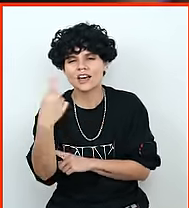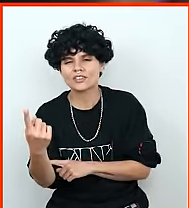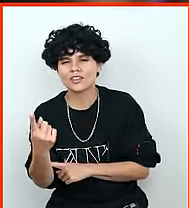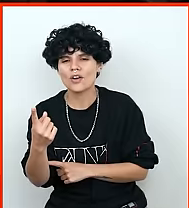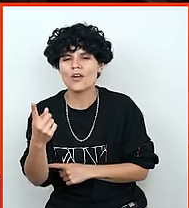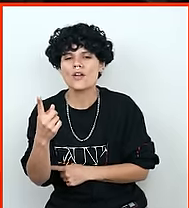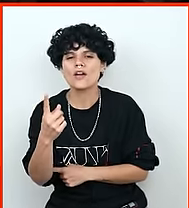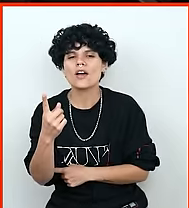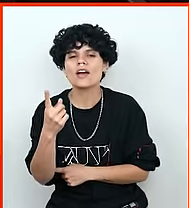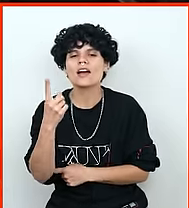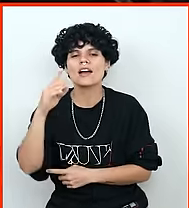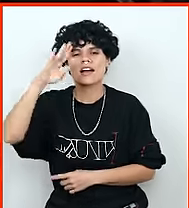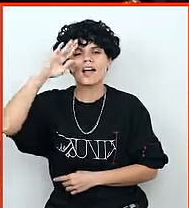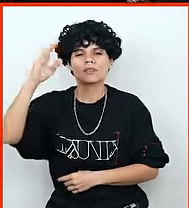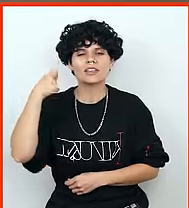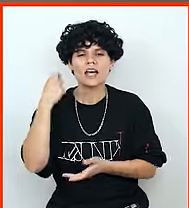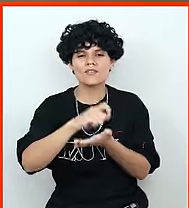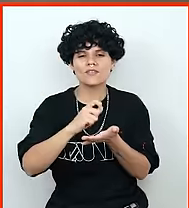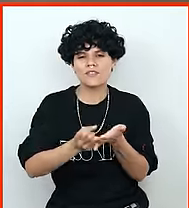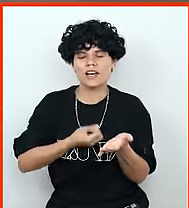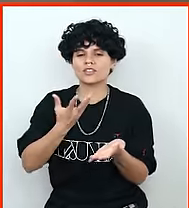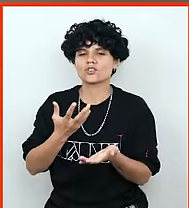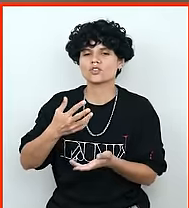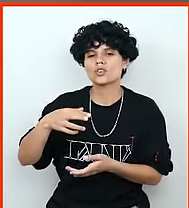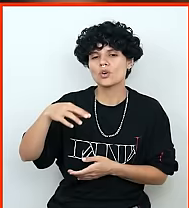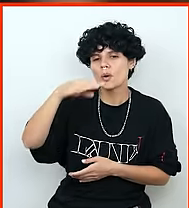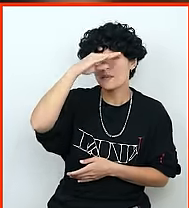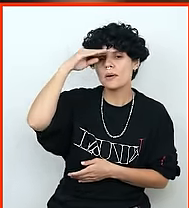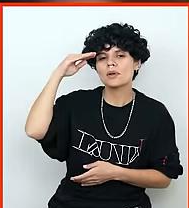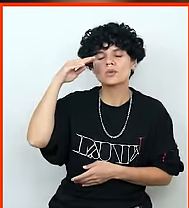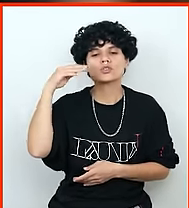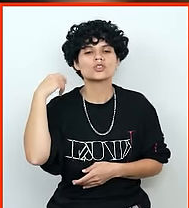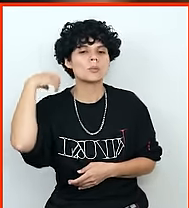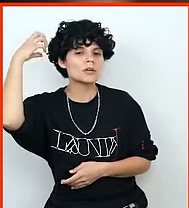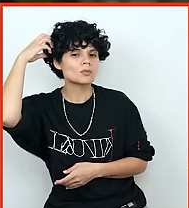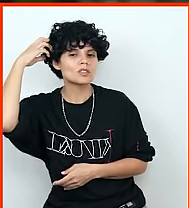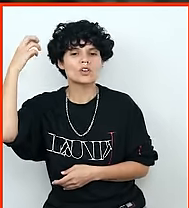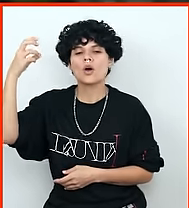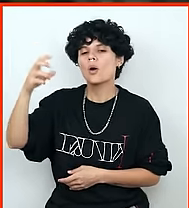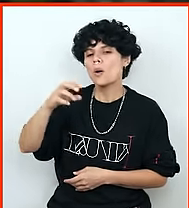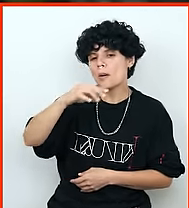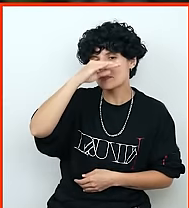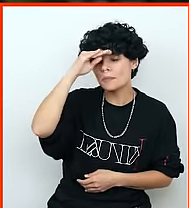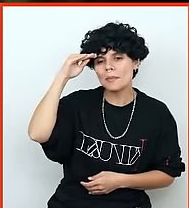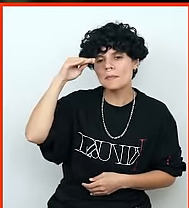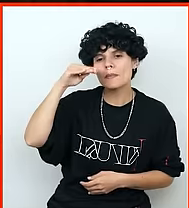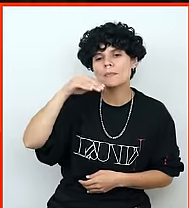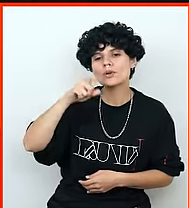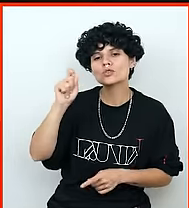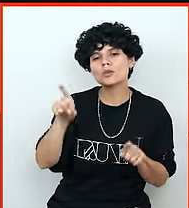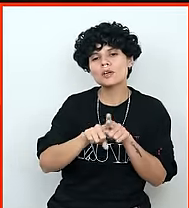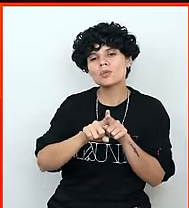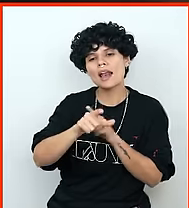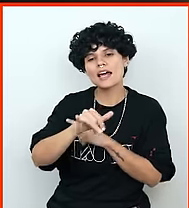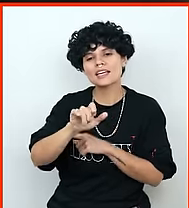oh, qué lindo. Los versos del Capitán. Papelucho. El Principito. Papelucho y mi hermana G.